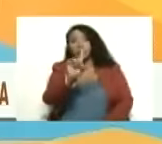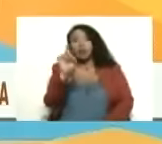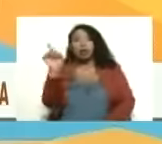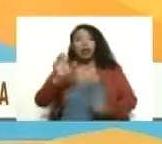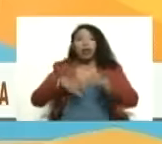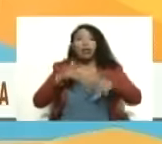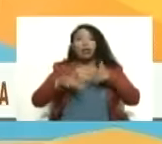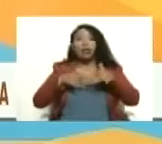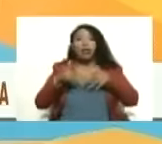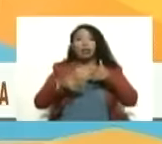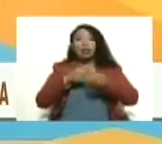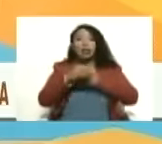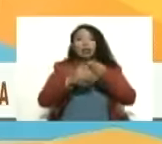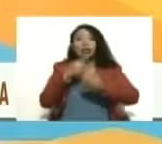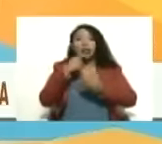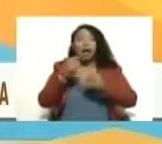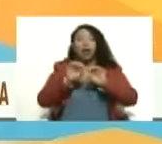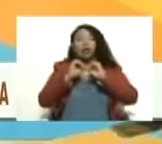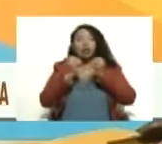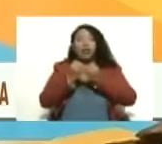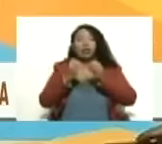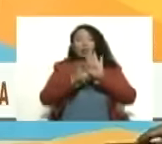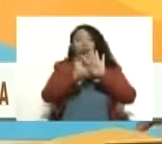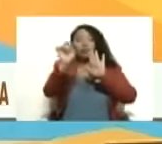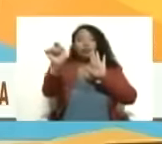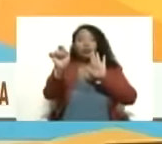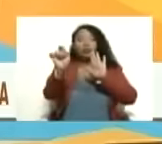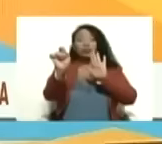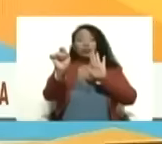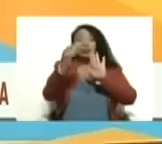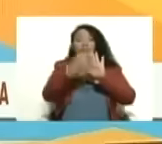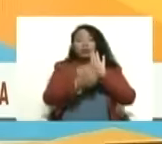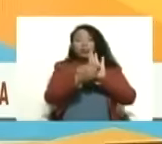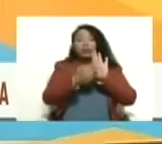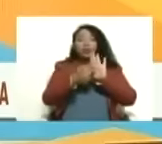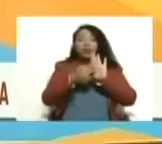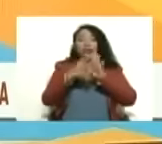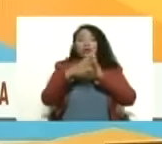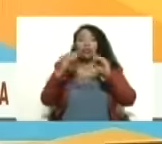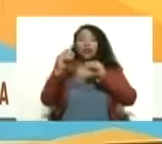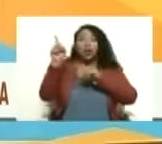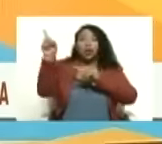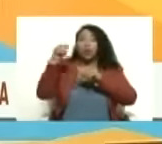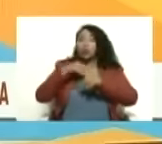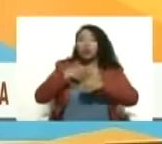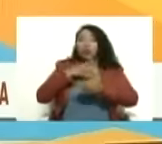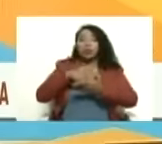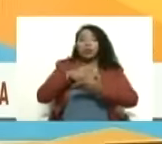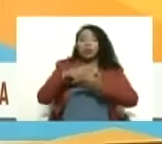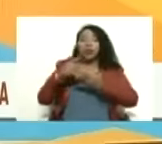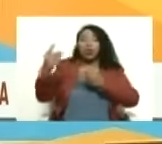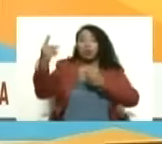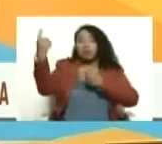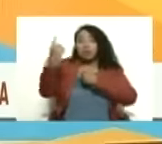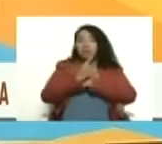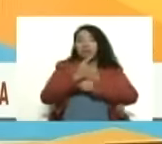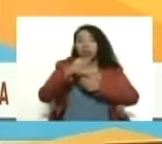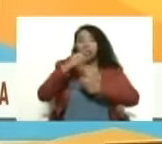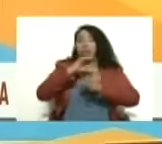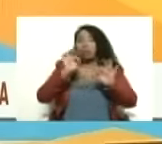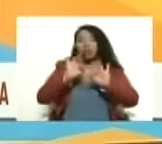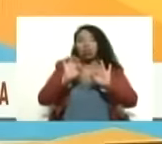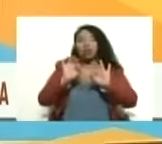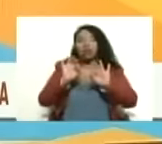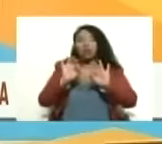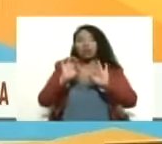dice la sala constitucional í ritos y nulos de toda nulidad y más adelante la